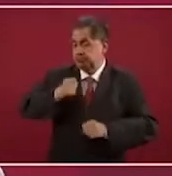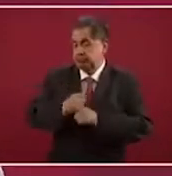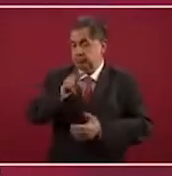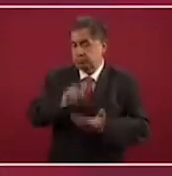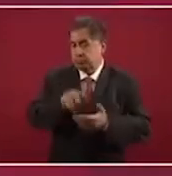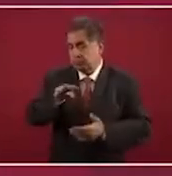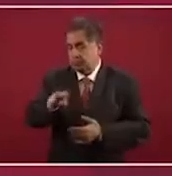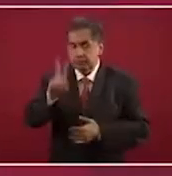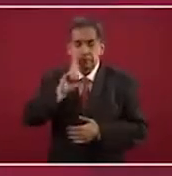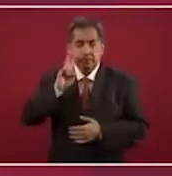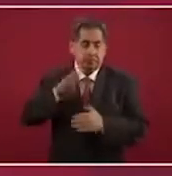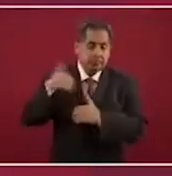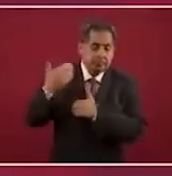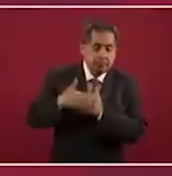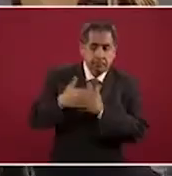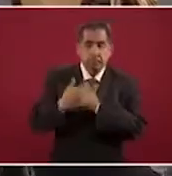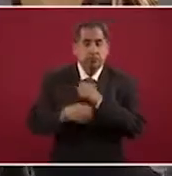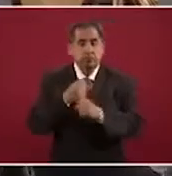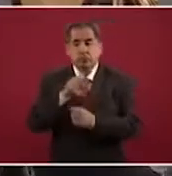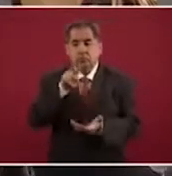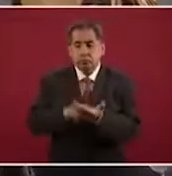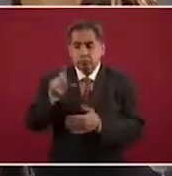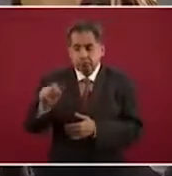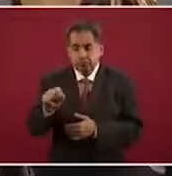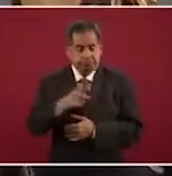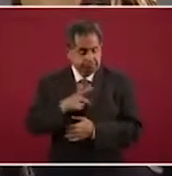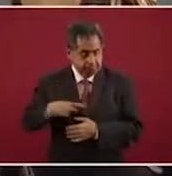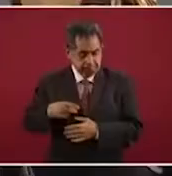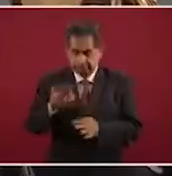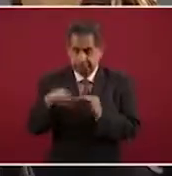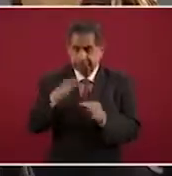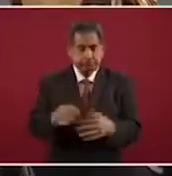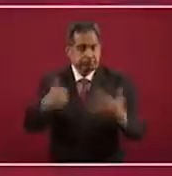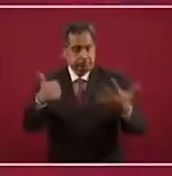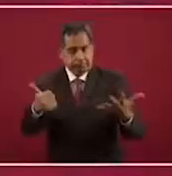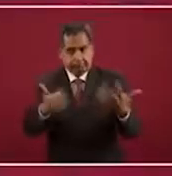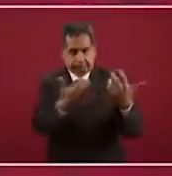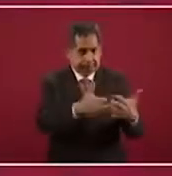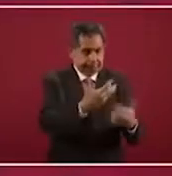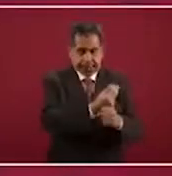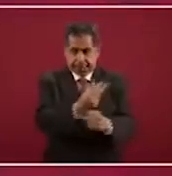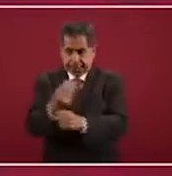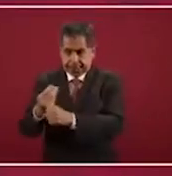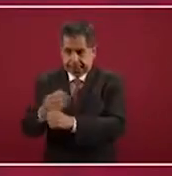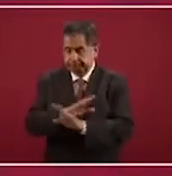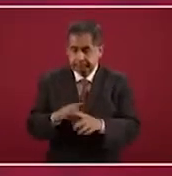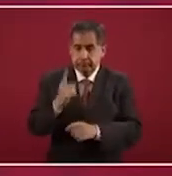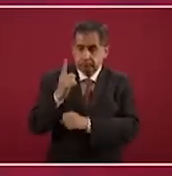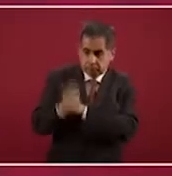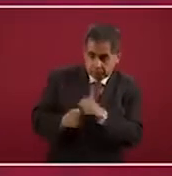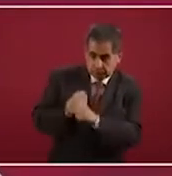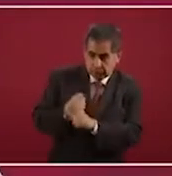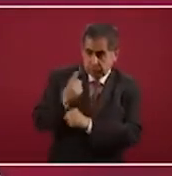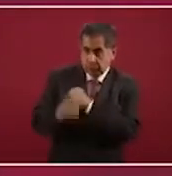para el 2020 deben de quedar rehabilitadas las seis refinerías cada año las